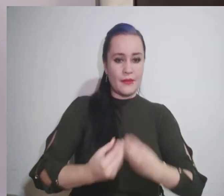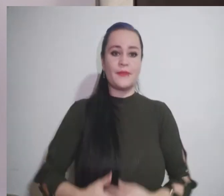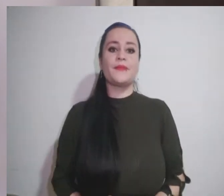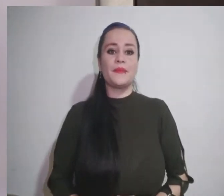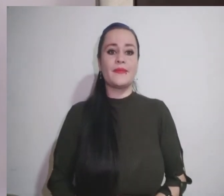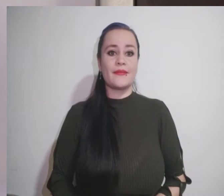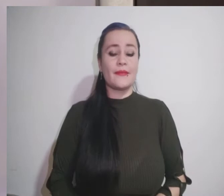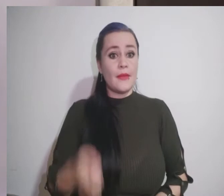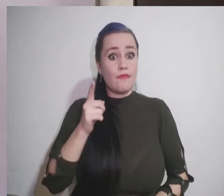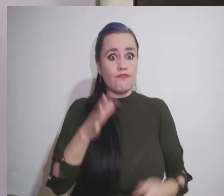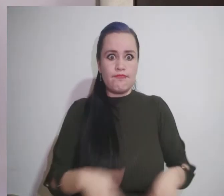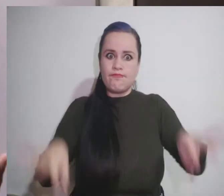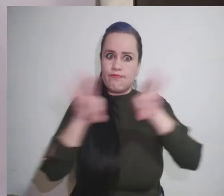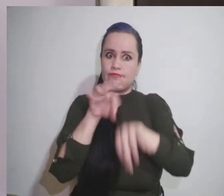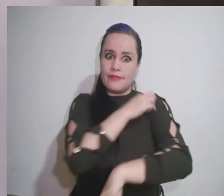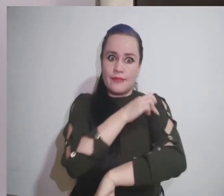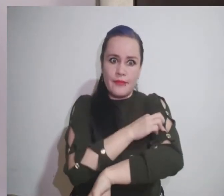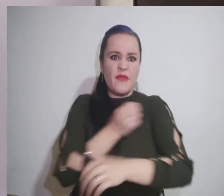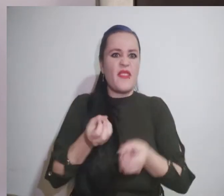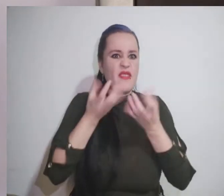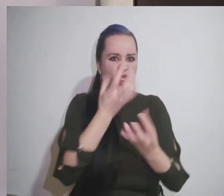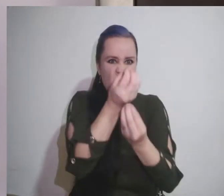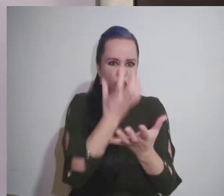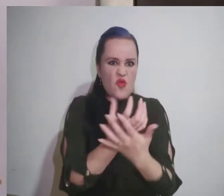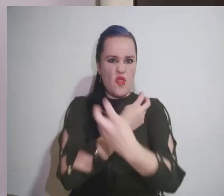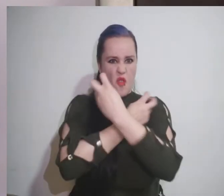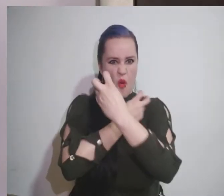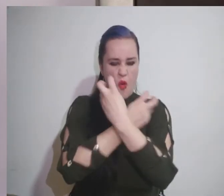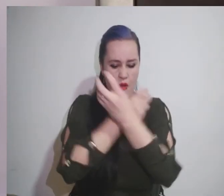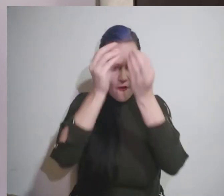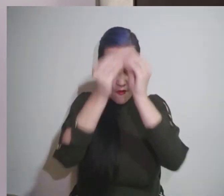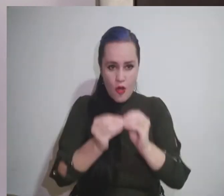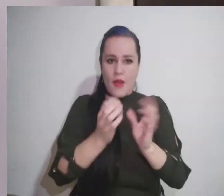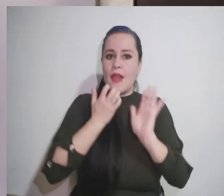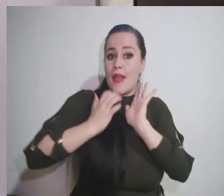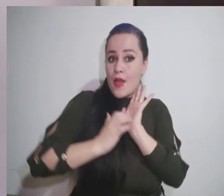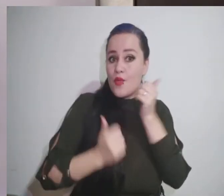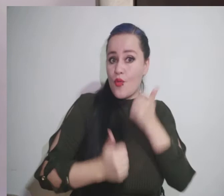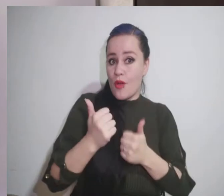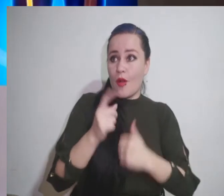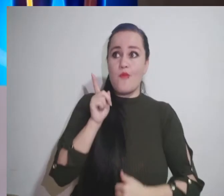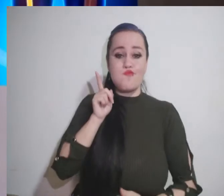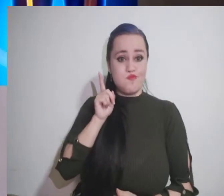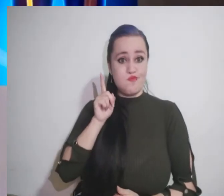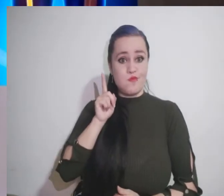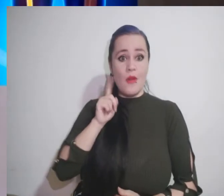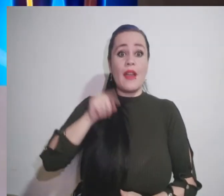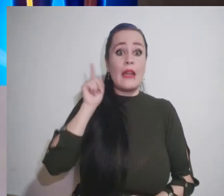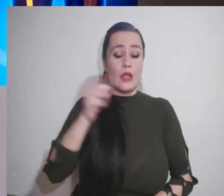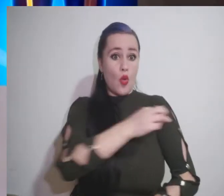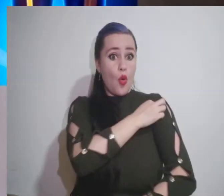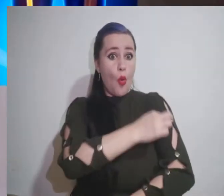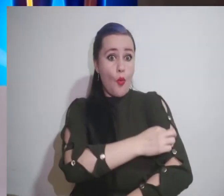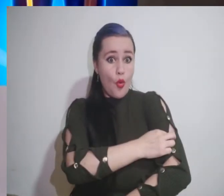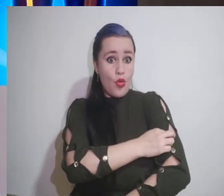proteínas que juegan un papel importante dando estructura a las células, a los huesos, pues un ejemplo tenemos el colágeno, que es